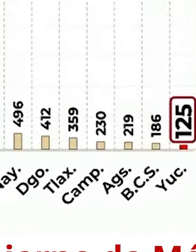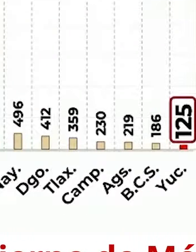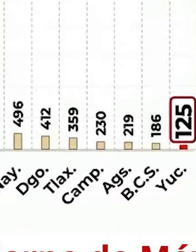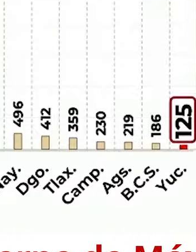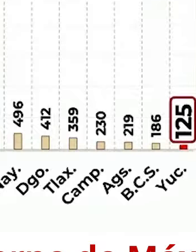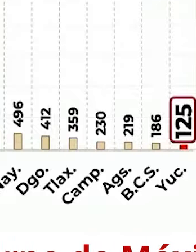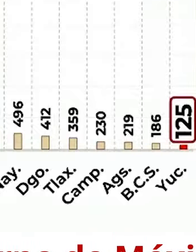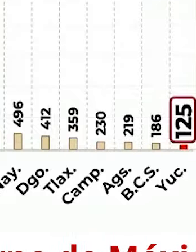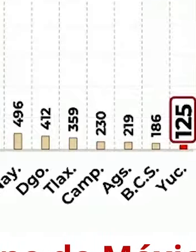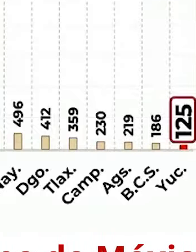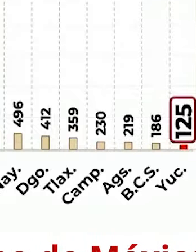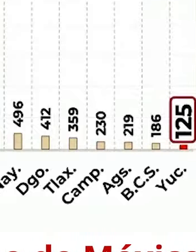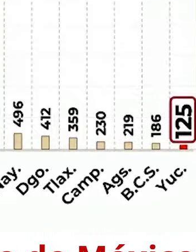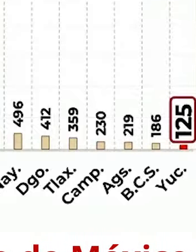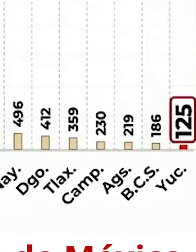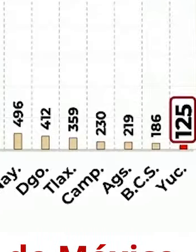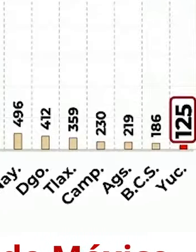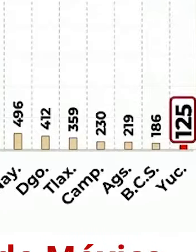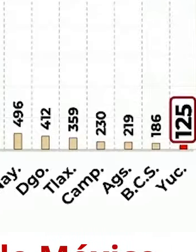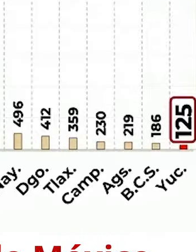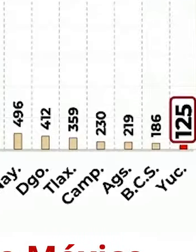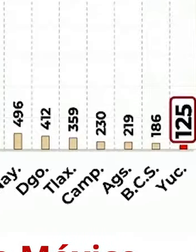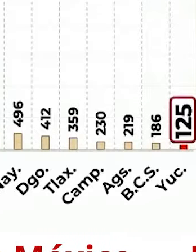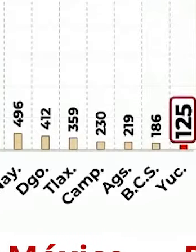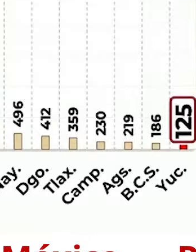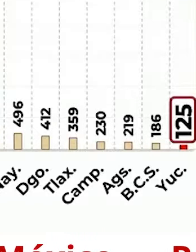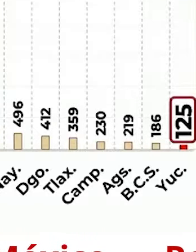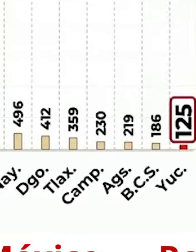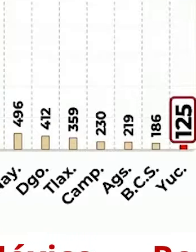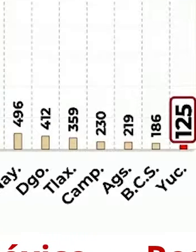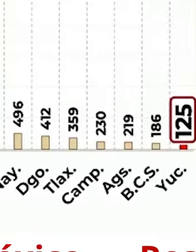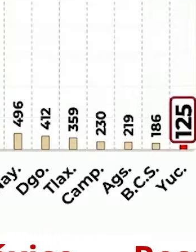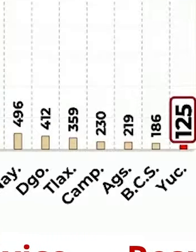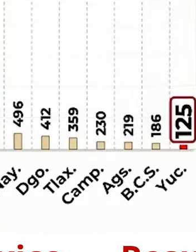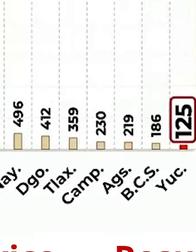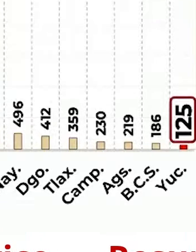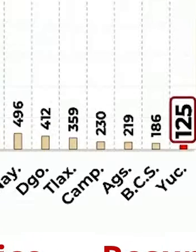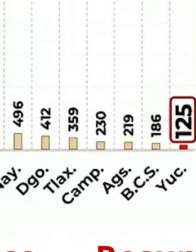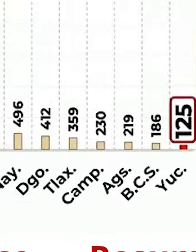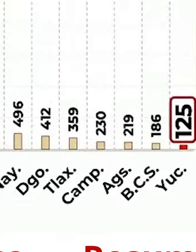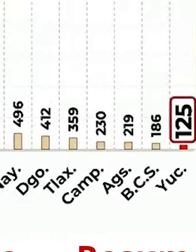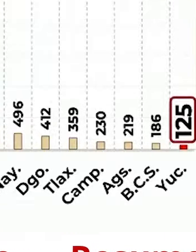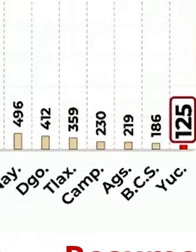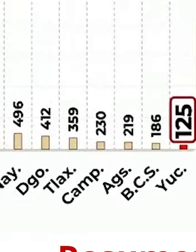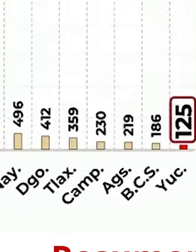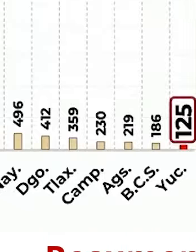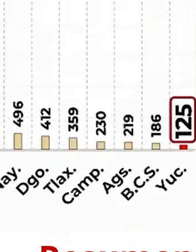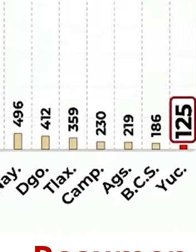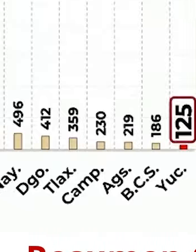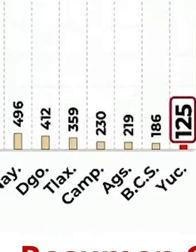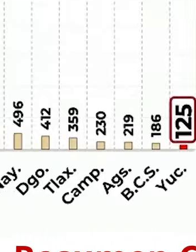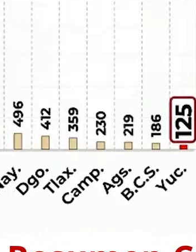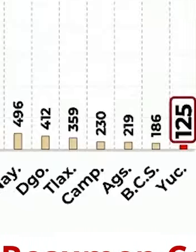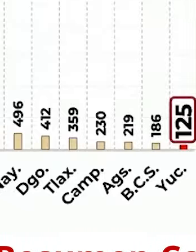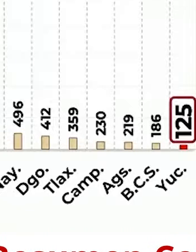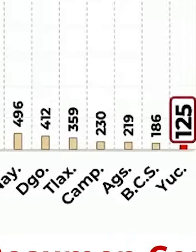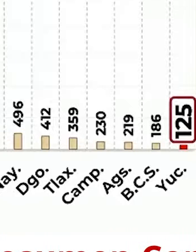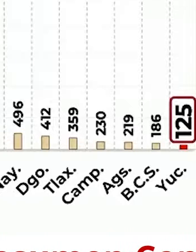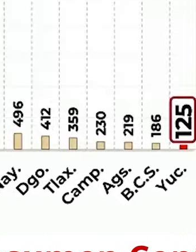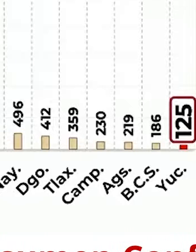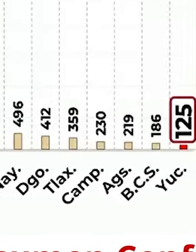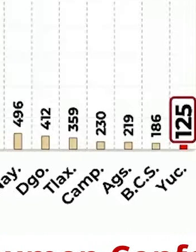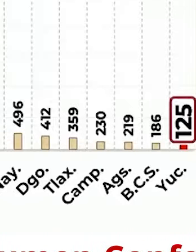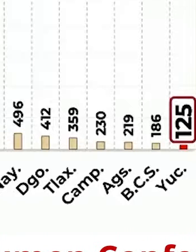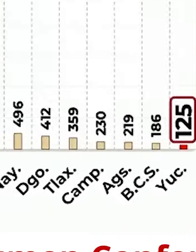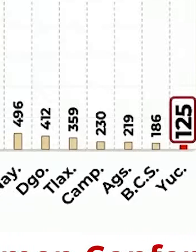tiene el lugar 32. Con 125 homicidios dolosos. Y si consideramos